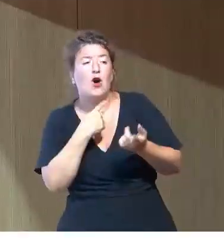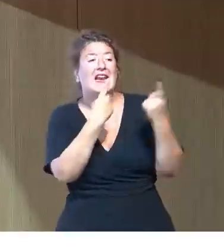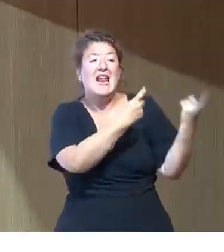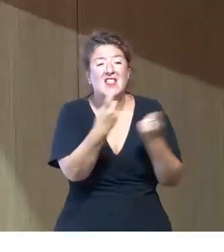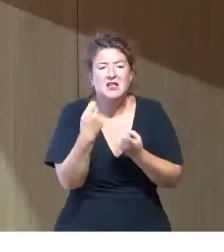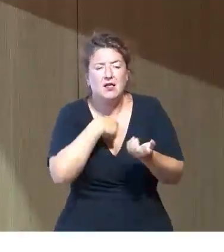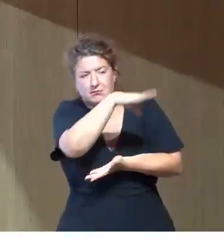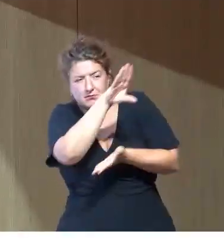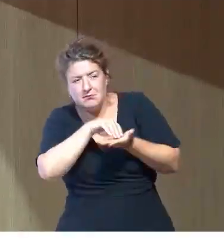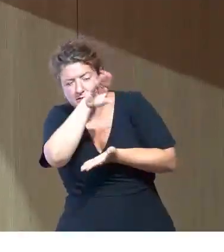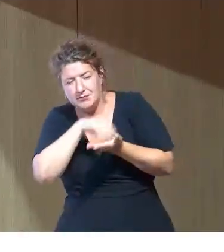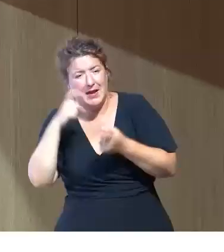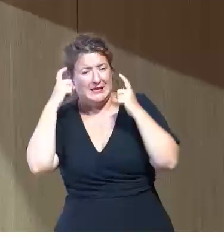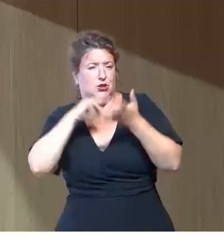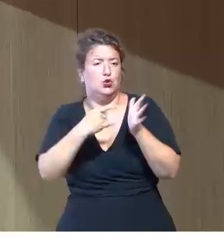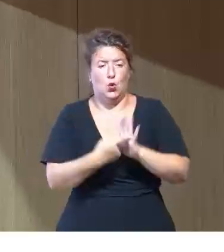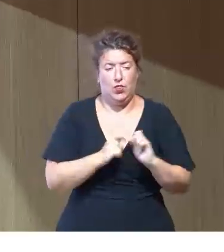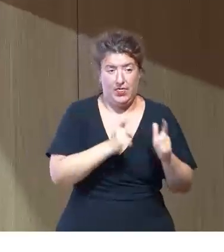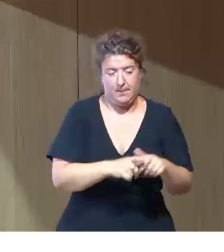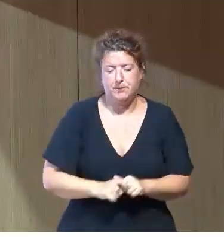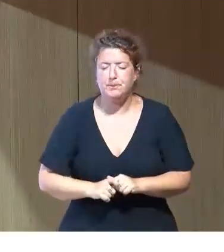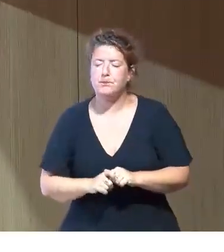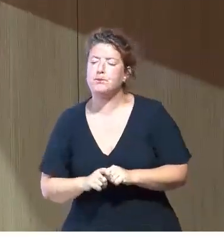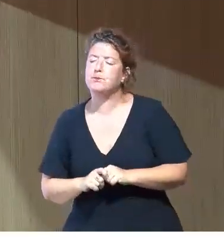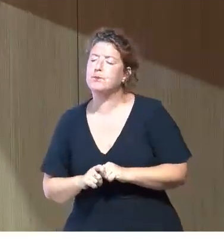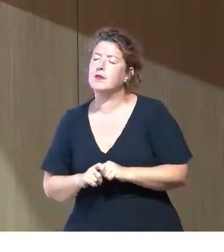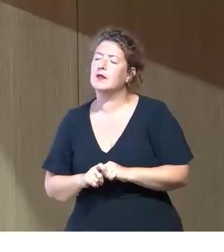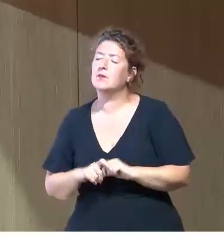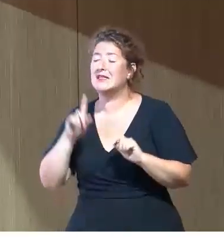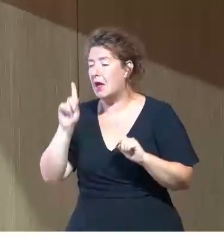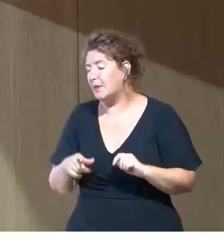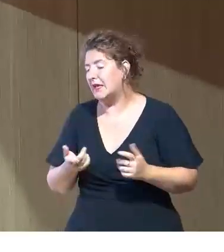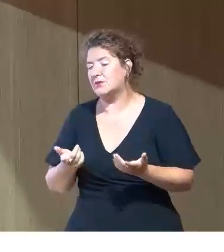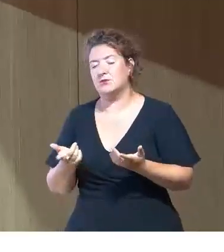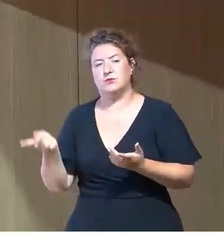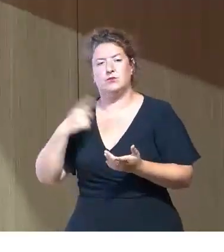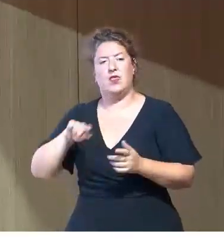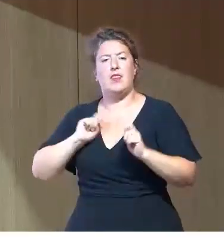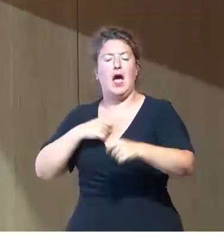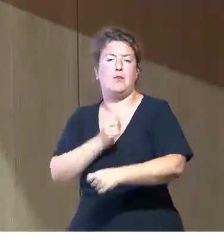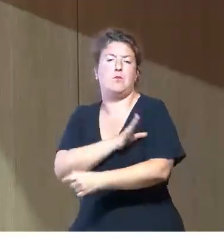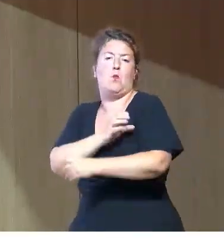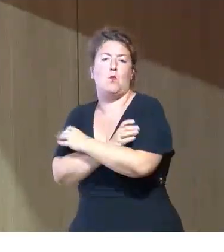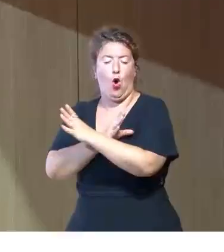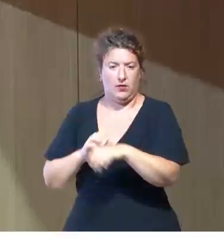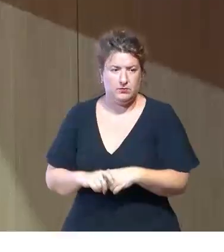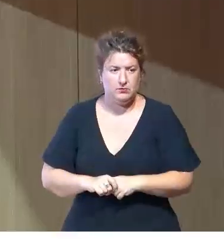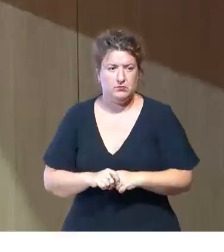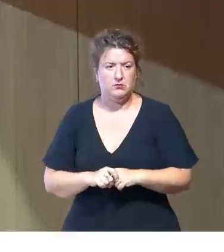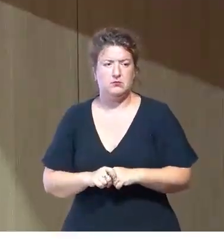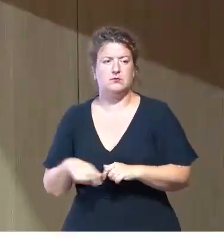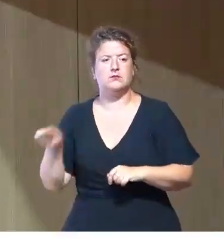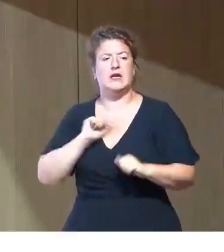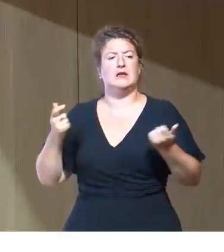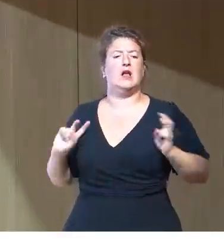etcétera eso por un lado luego también procuramos empoderarlos es decir que también ellos sean